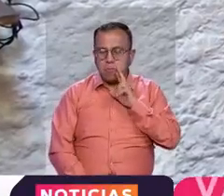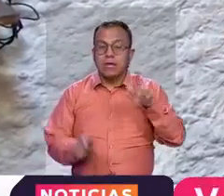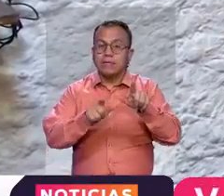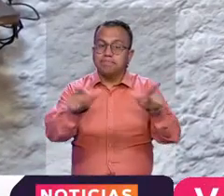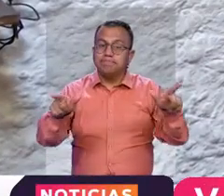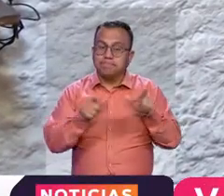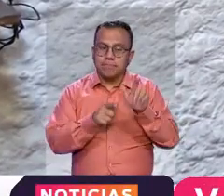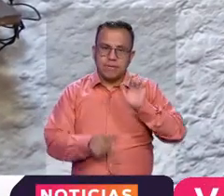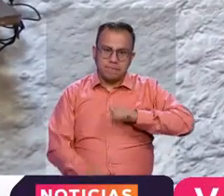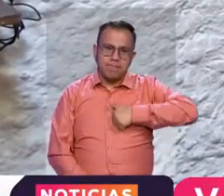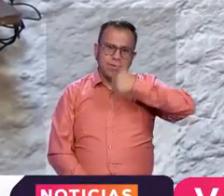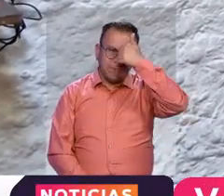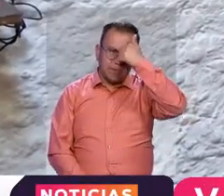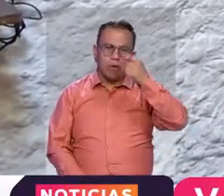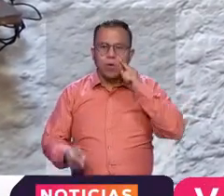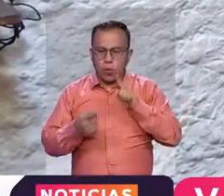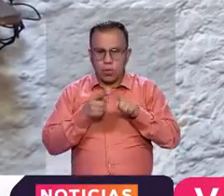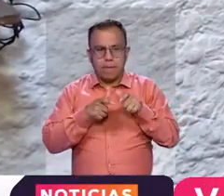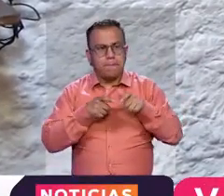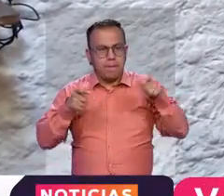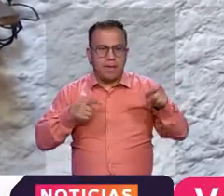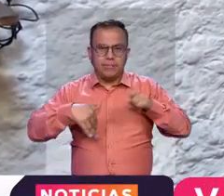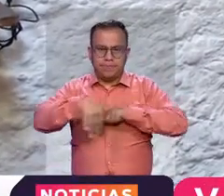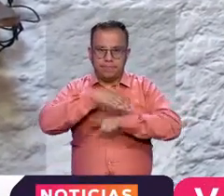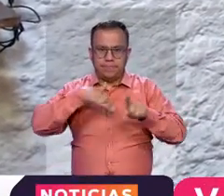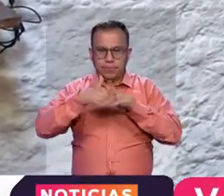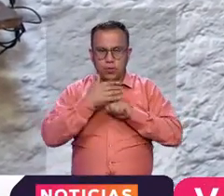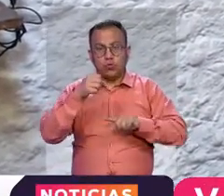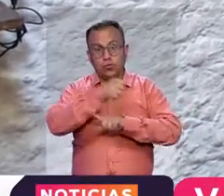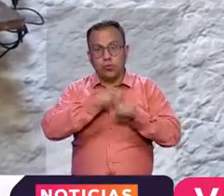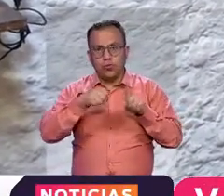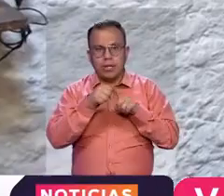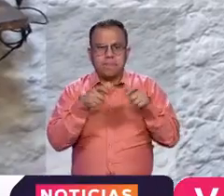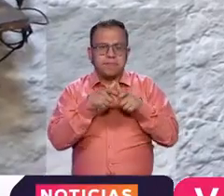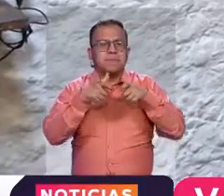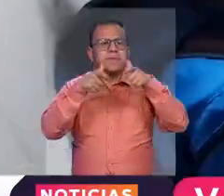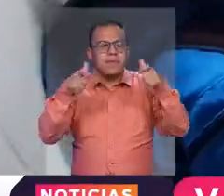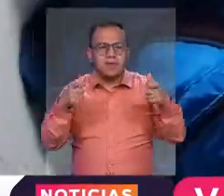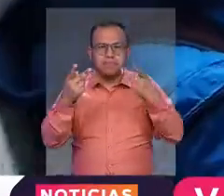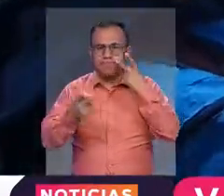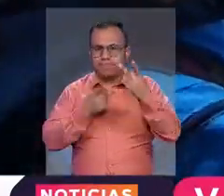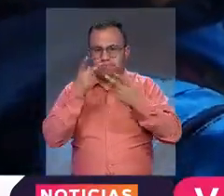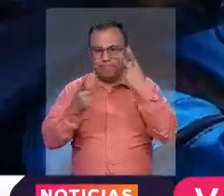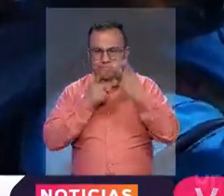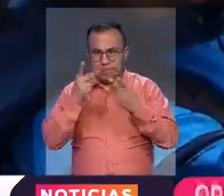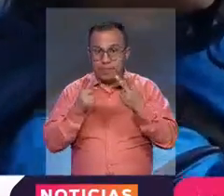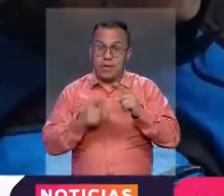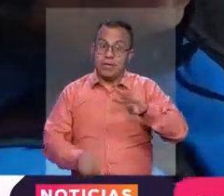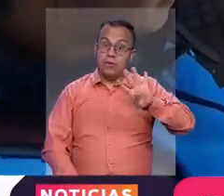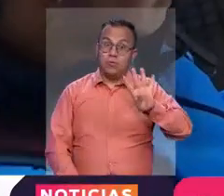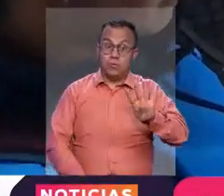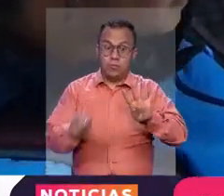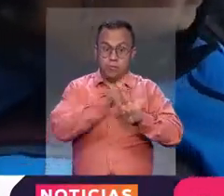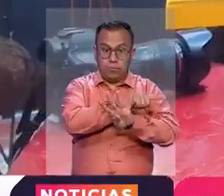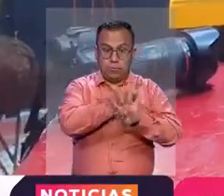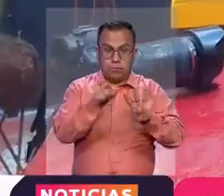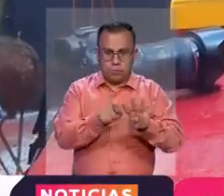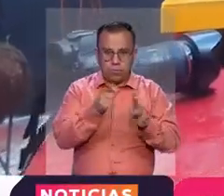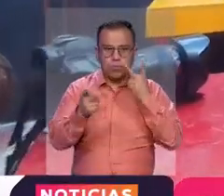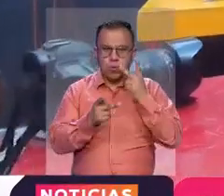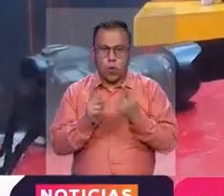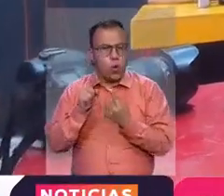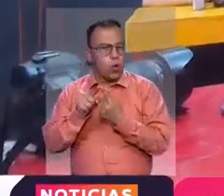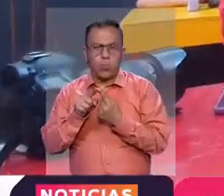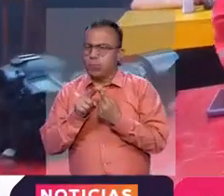plazoletas principales nos genera un gran ambiente social que permite aún más el turismo. De los 4 establecimientos visitados, uno